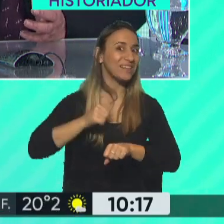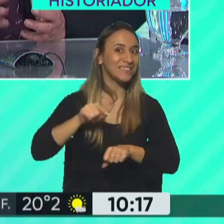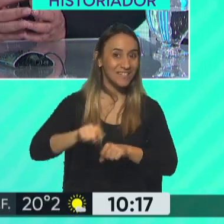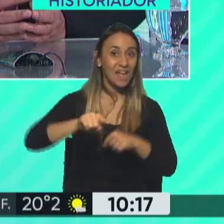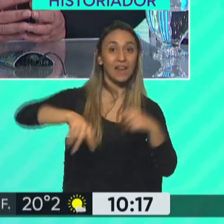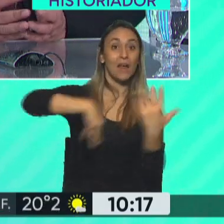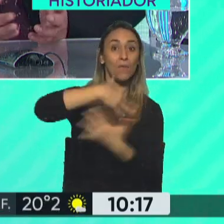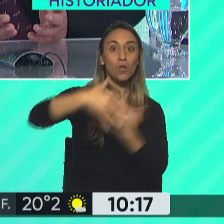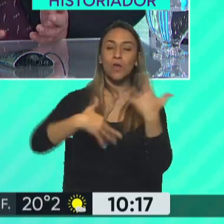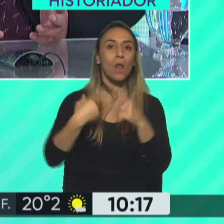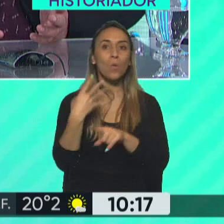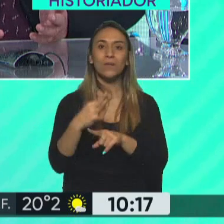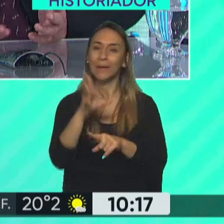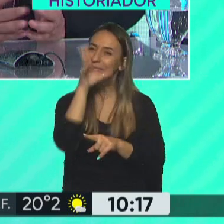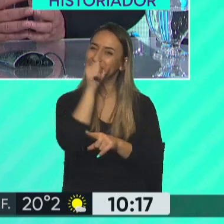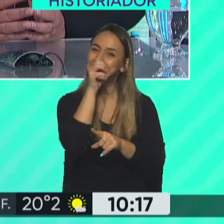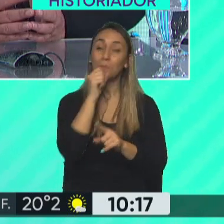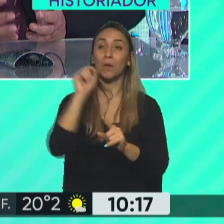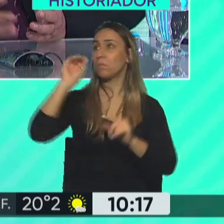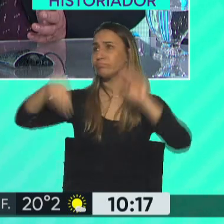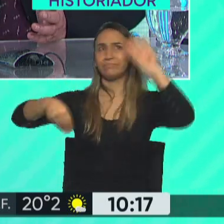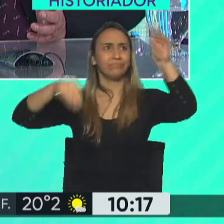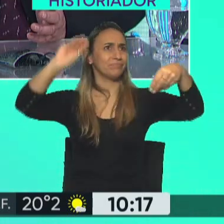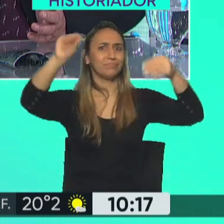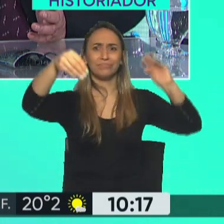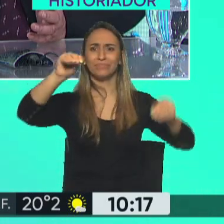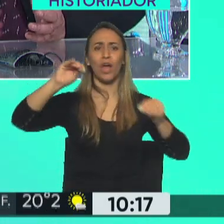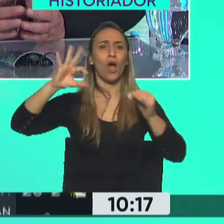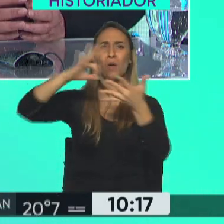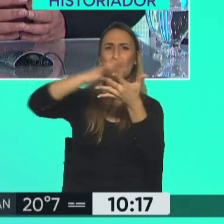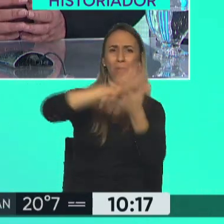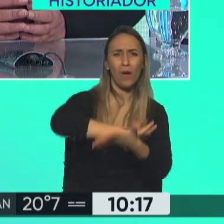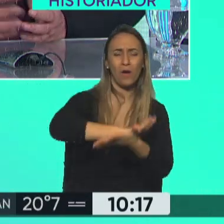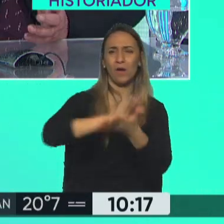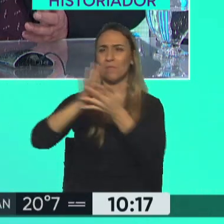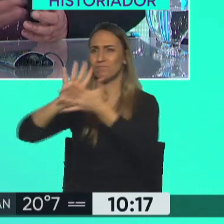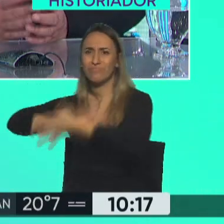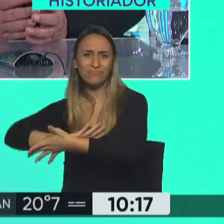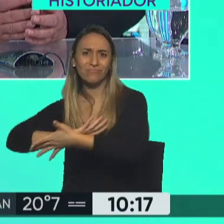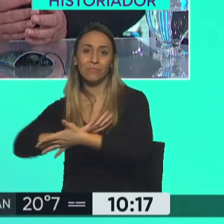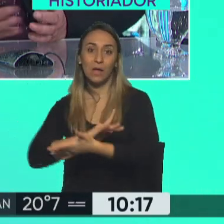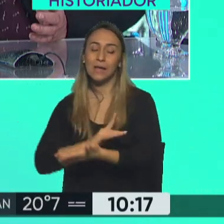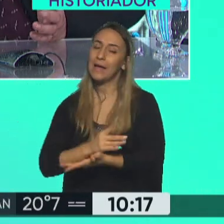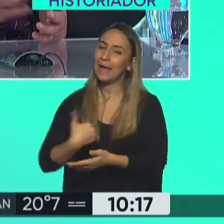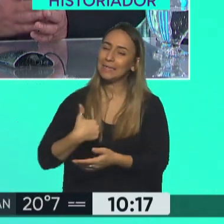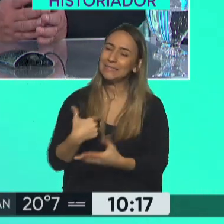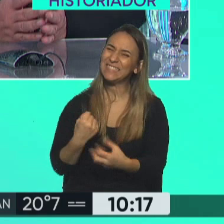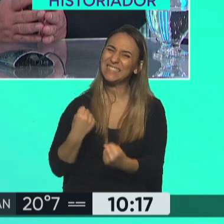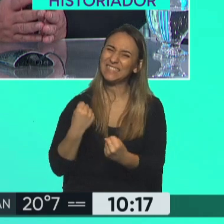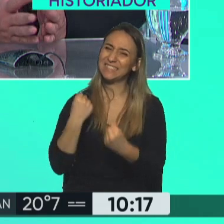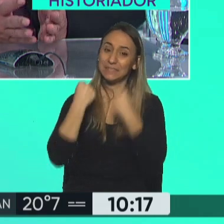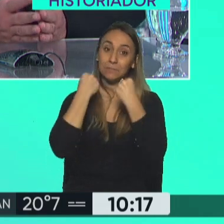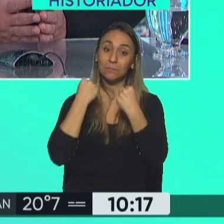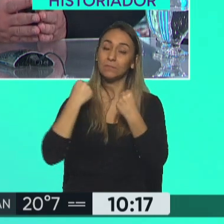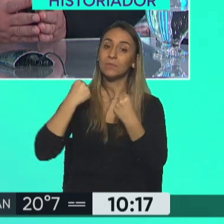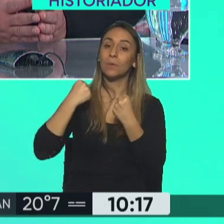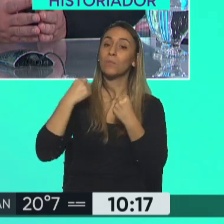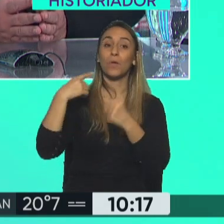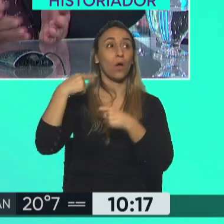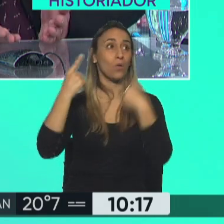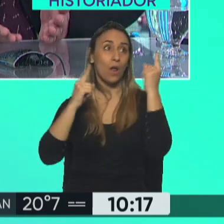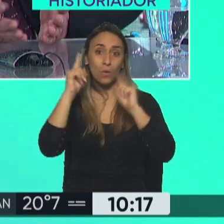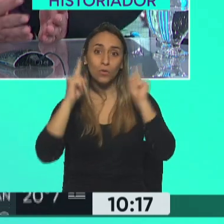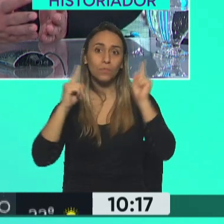sobrevivido a esos movimientos del comienzo de la década y que habían sido reconquistados por